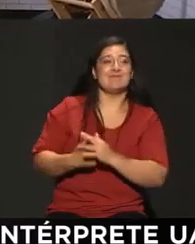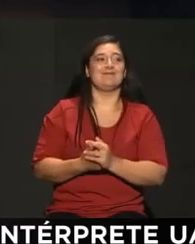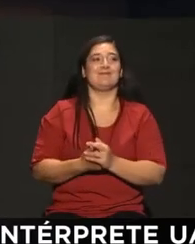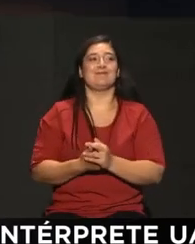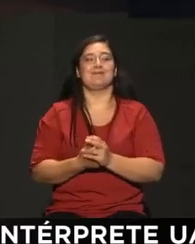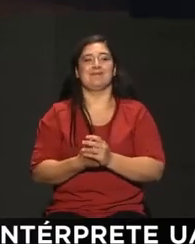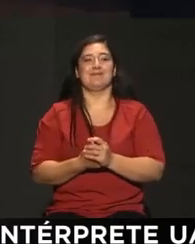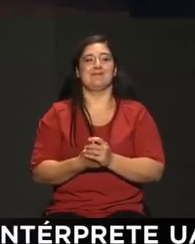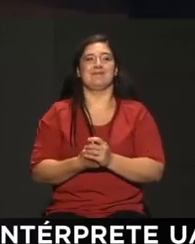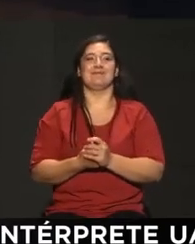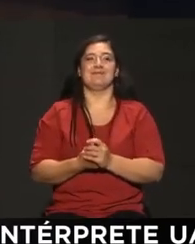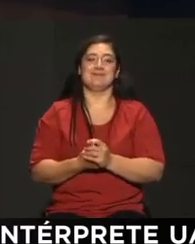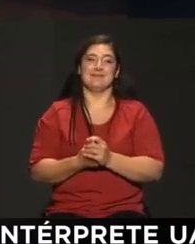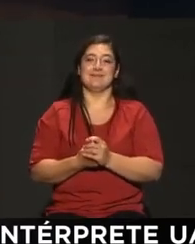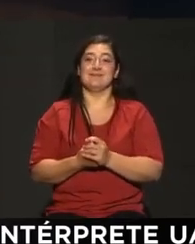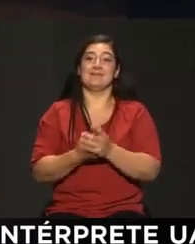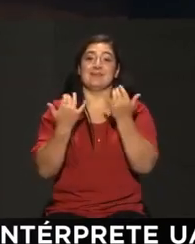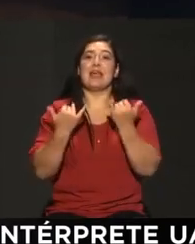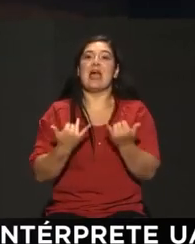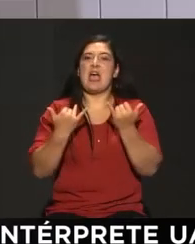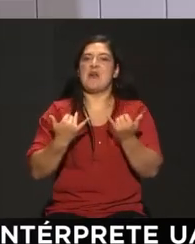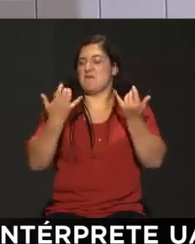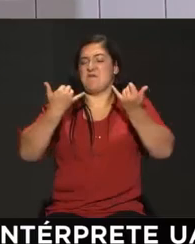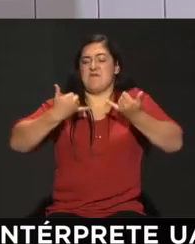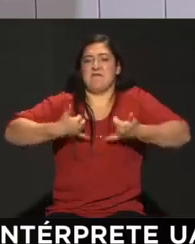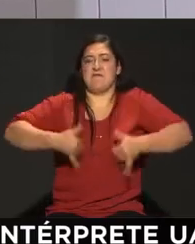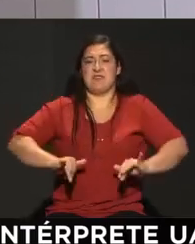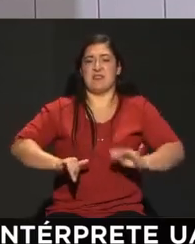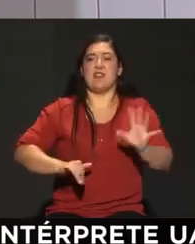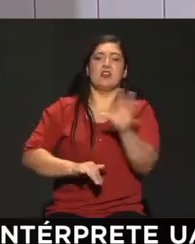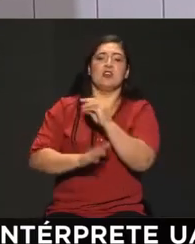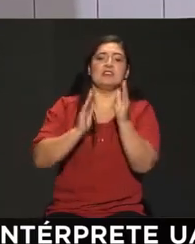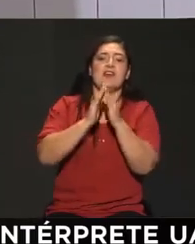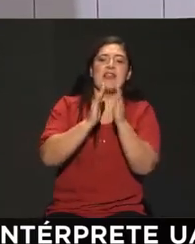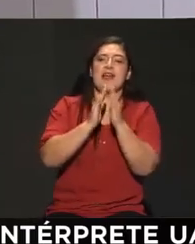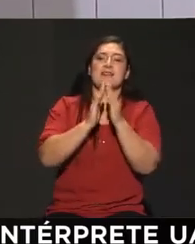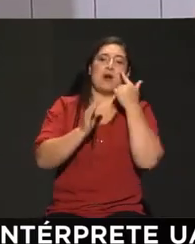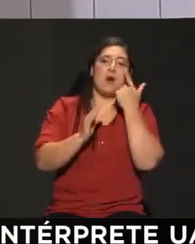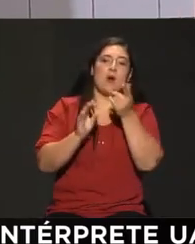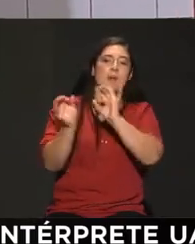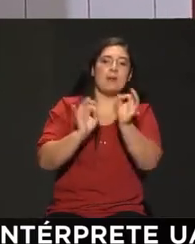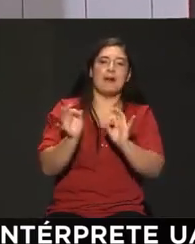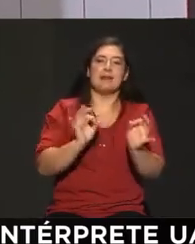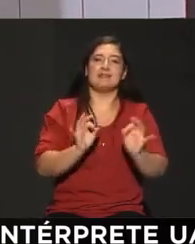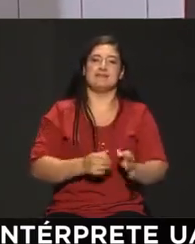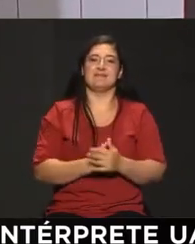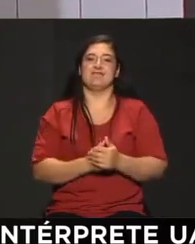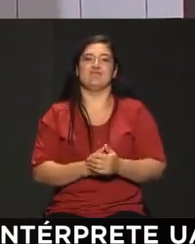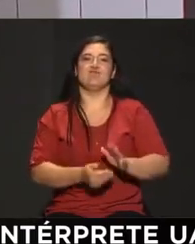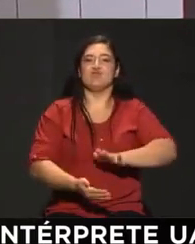DJ, dame ritmo. Porque eso vamos a cerrar como tiene que ser. Todos en casita preparados.